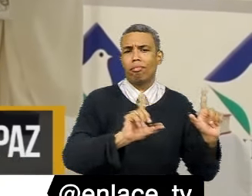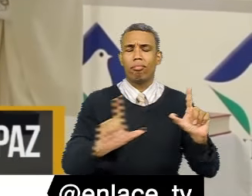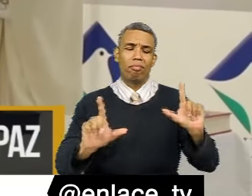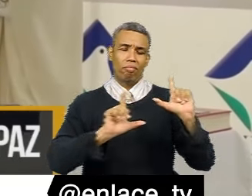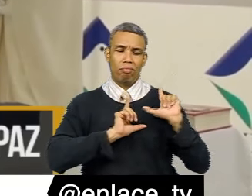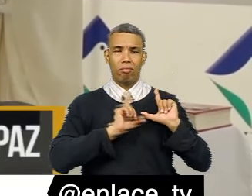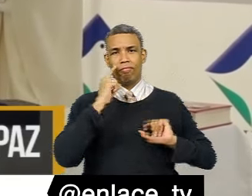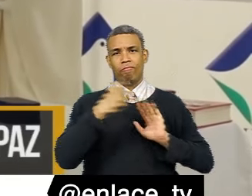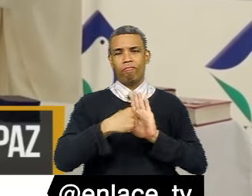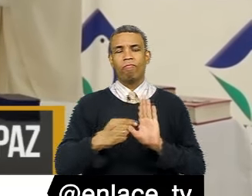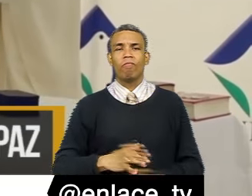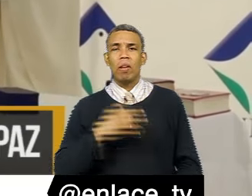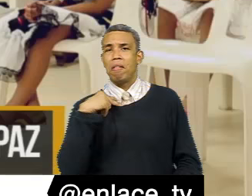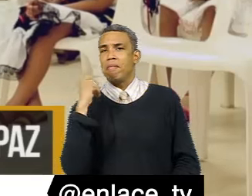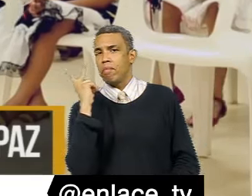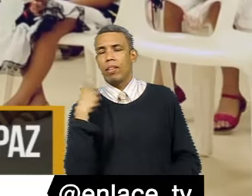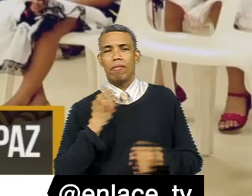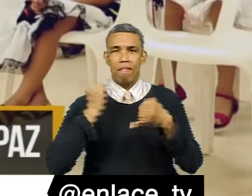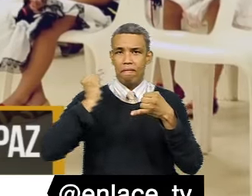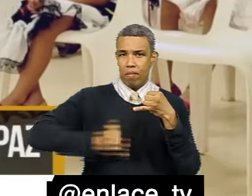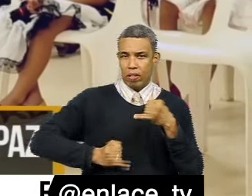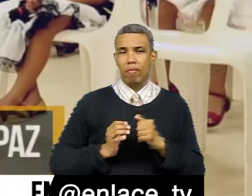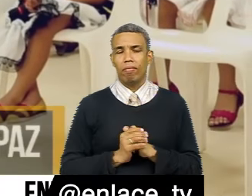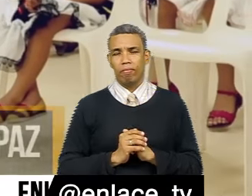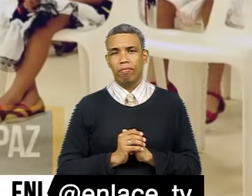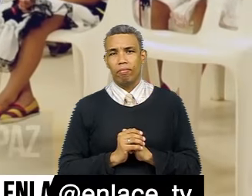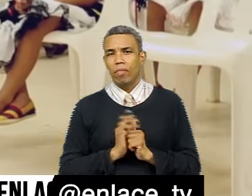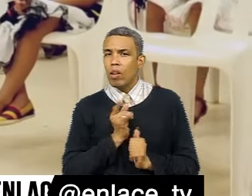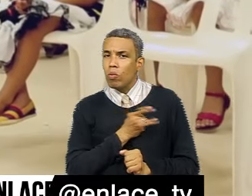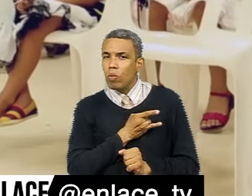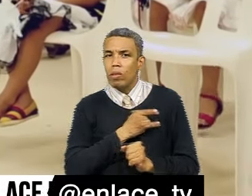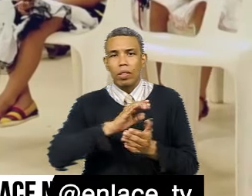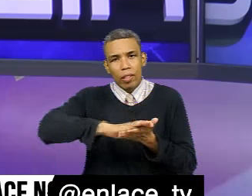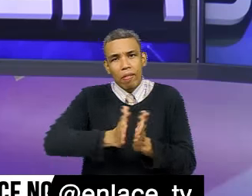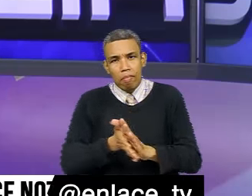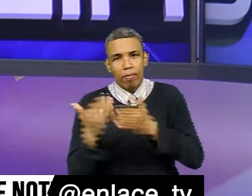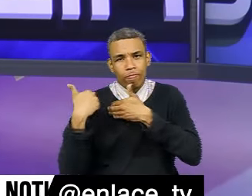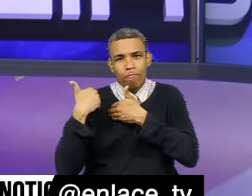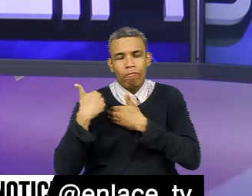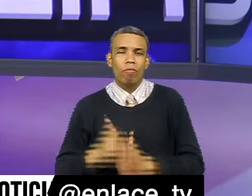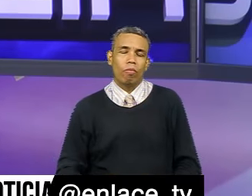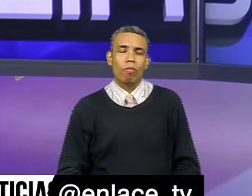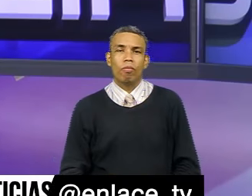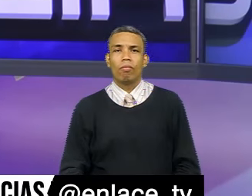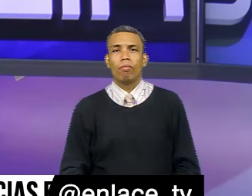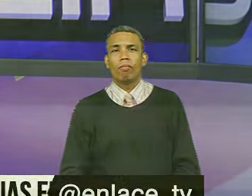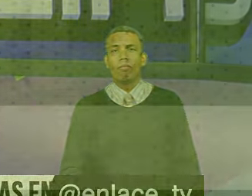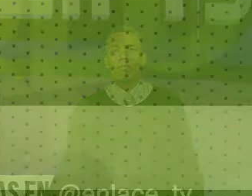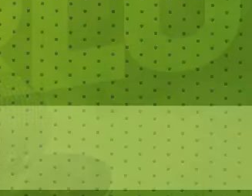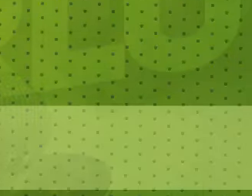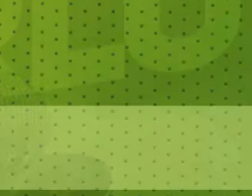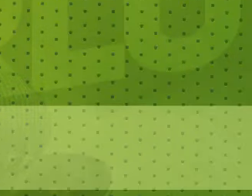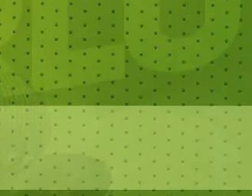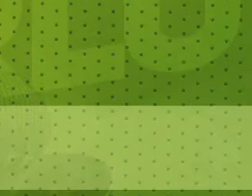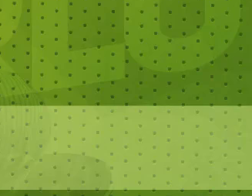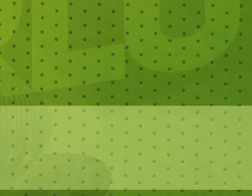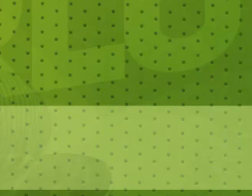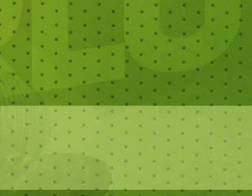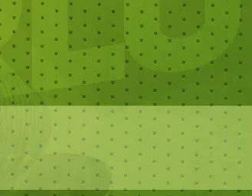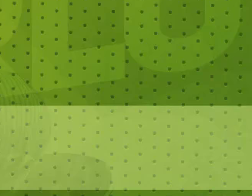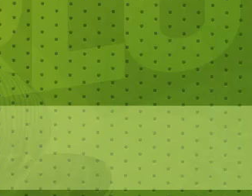de las actividades de la Semana por la Paz organizada por la Unipaz. Subamos al monte del... El Instituto Antonio Nariño es formación